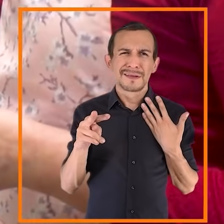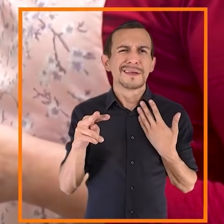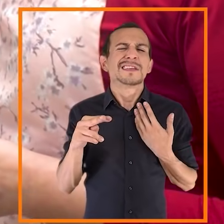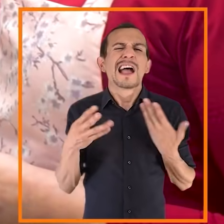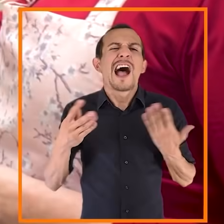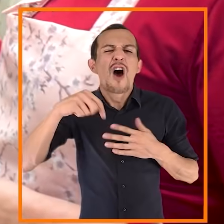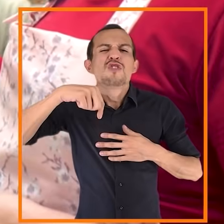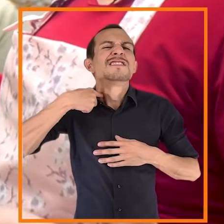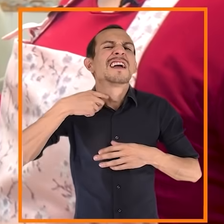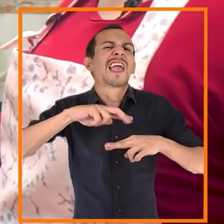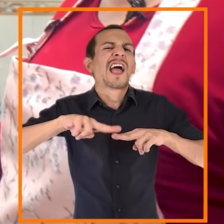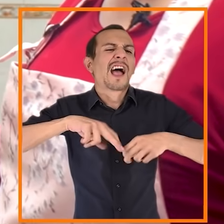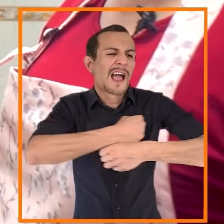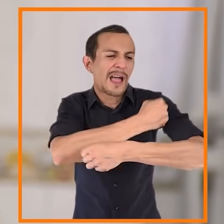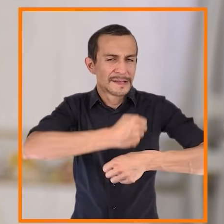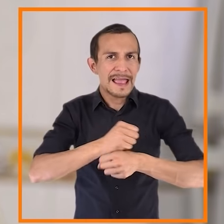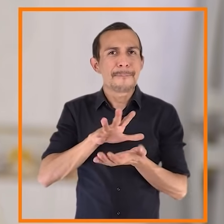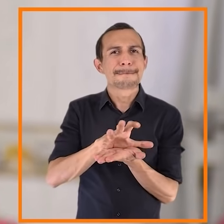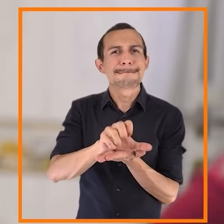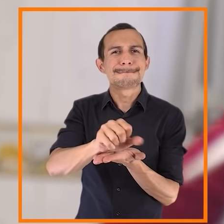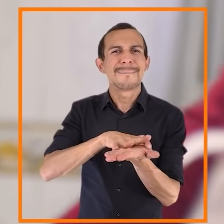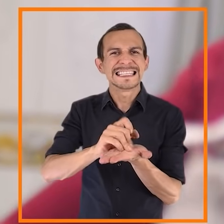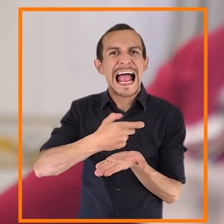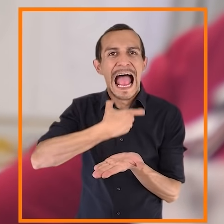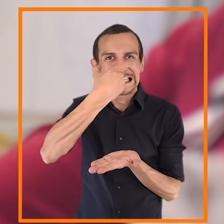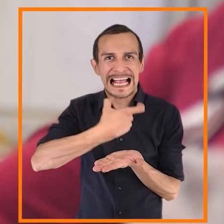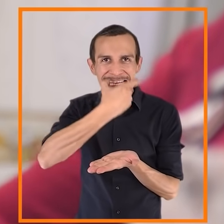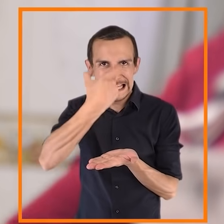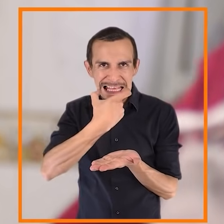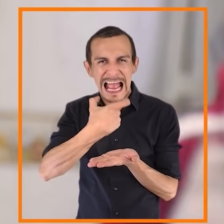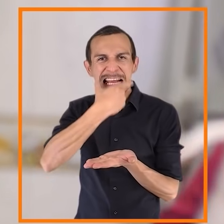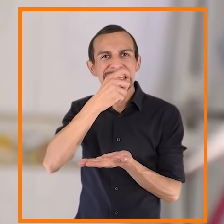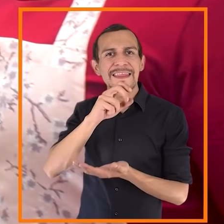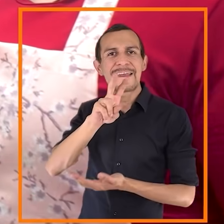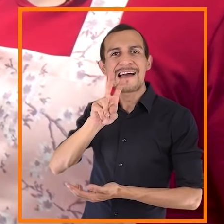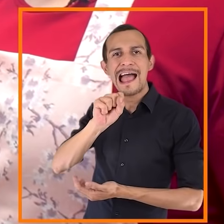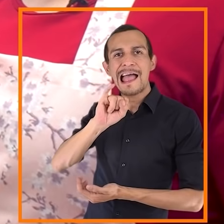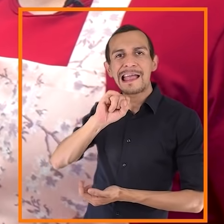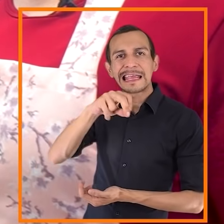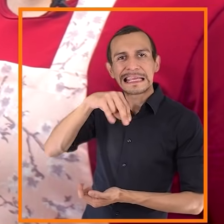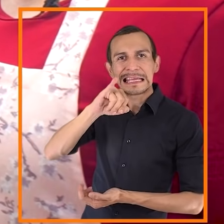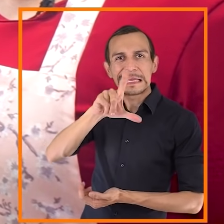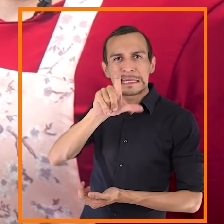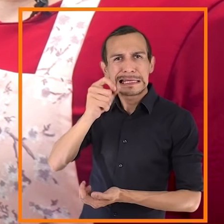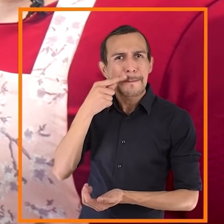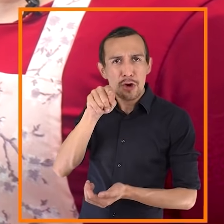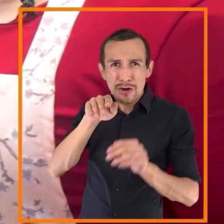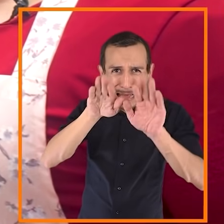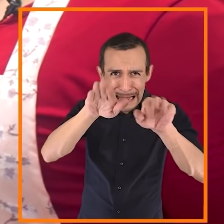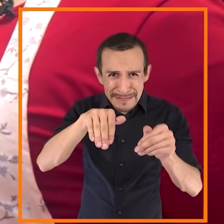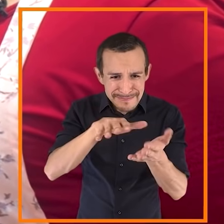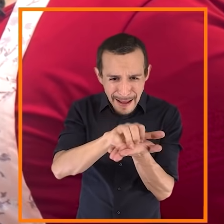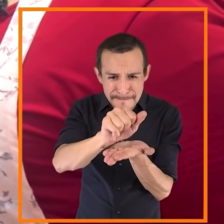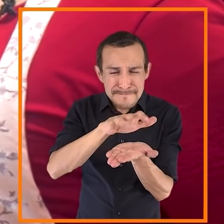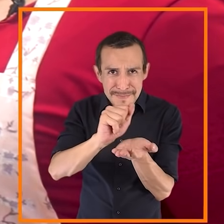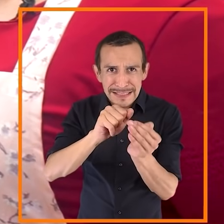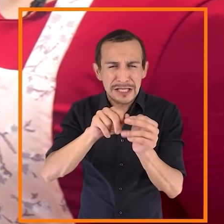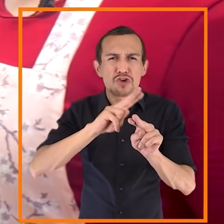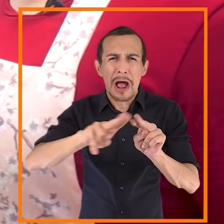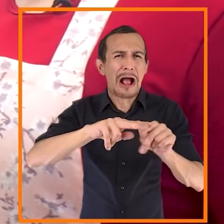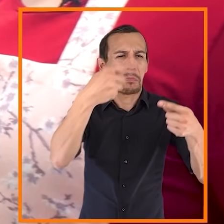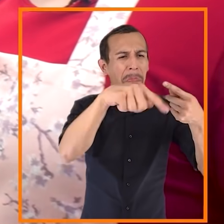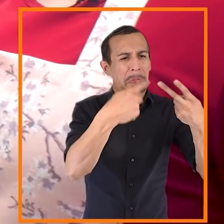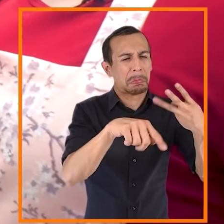María, ¿qué vamos a cocinar ahora? Masa de galleta, que es la galleta de vainilla, pero que en realidad yo con esta hago como